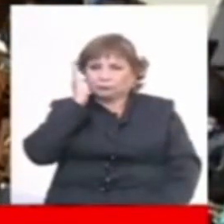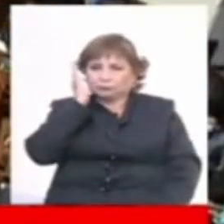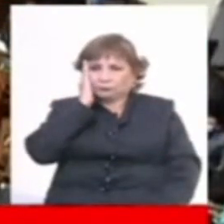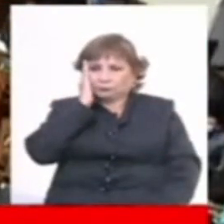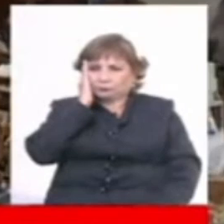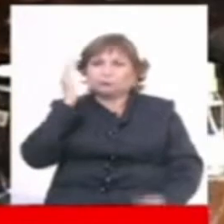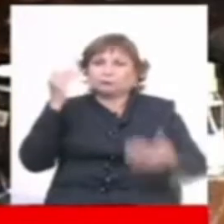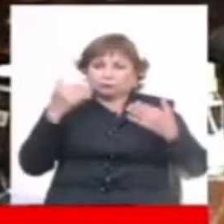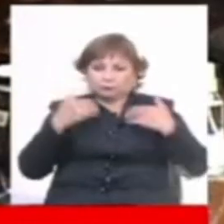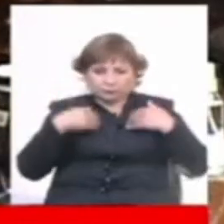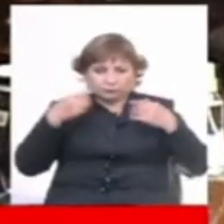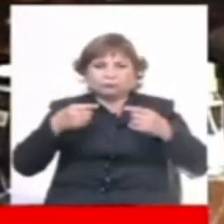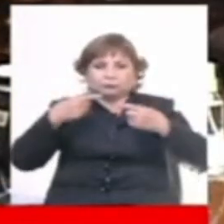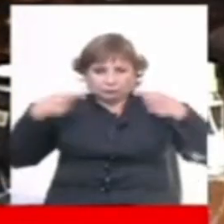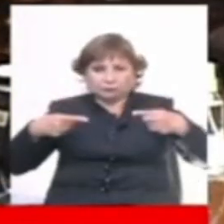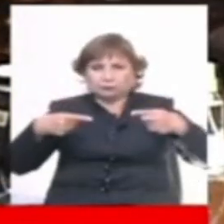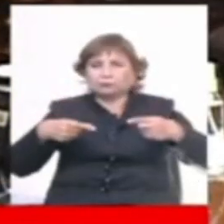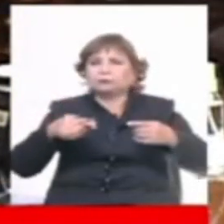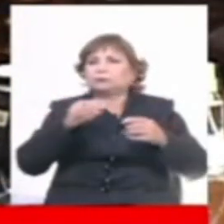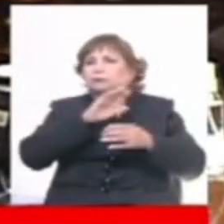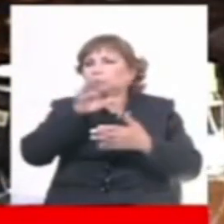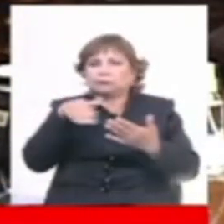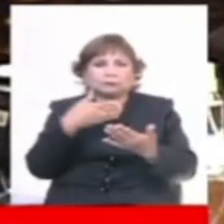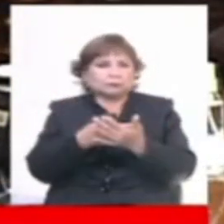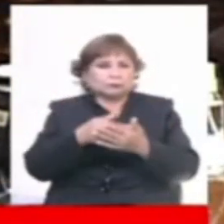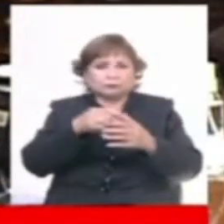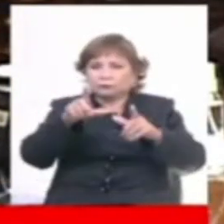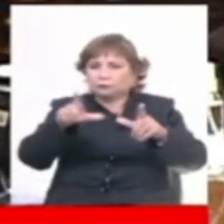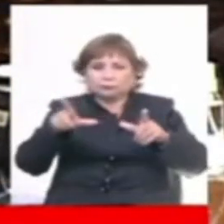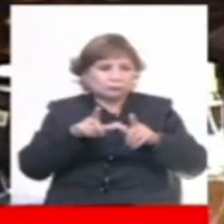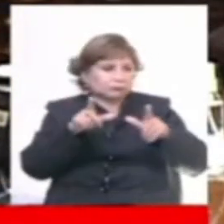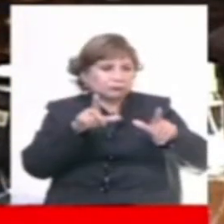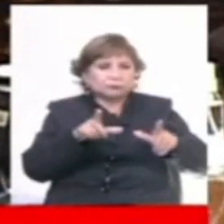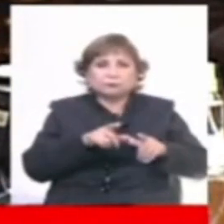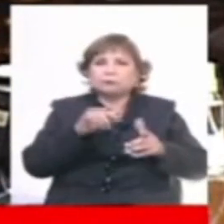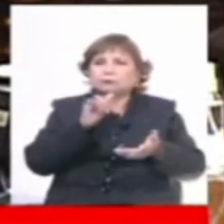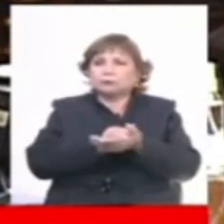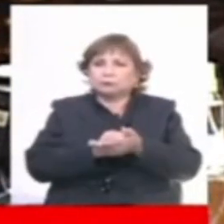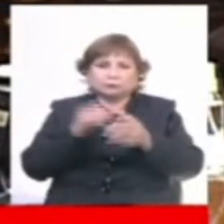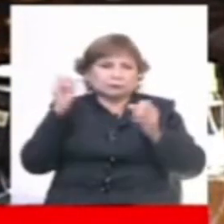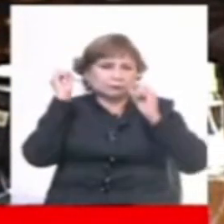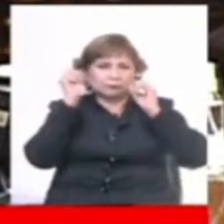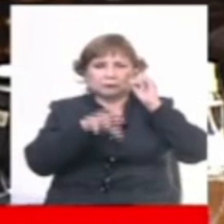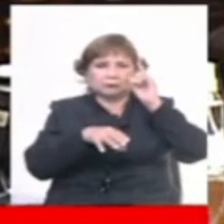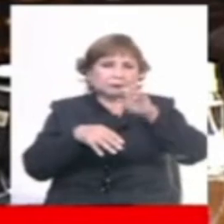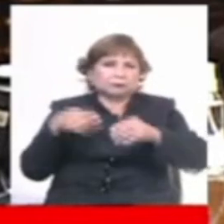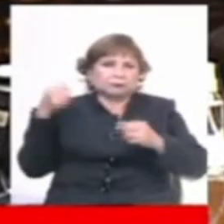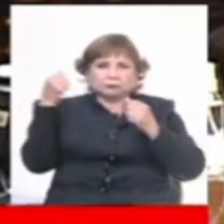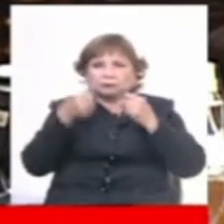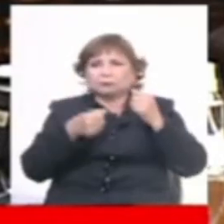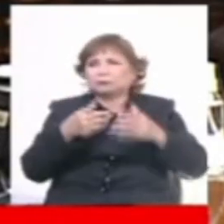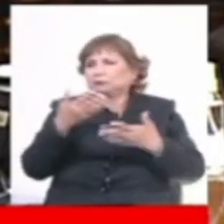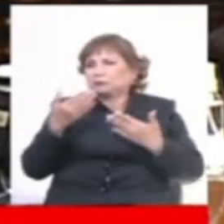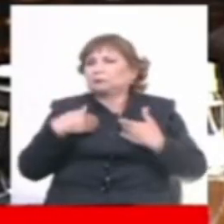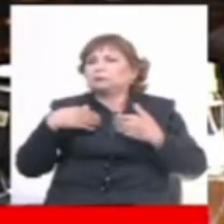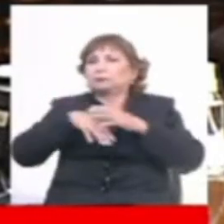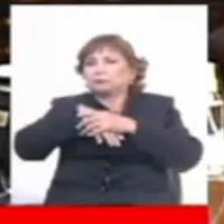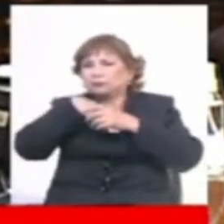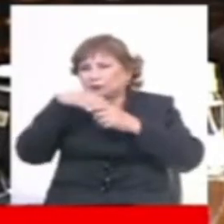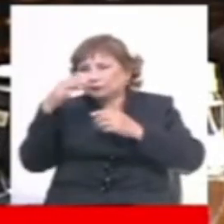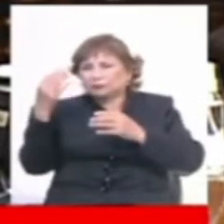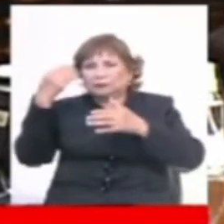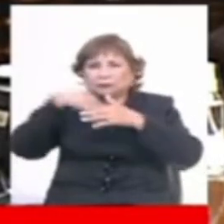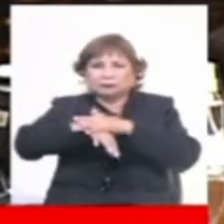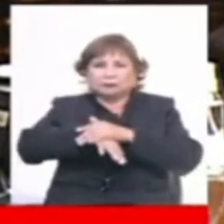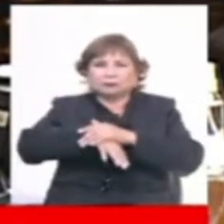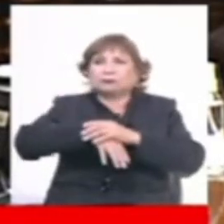Sabemos que tenemos enemigos en todos lados y que las agresiones y los ataques vienen desde